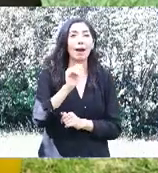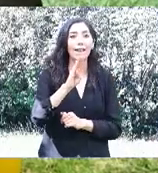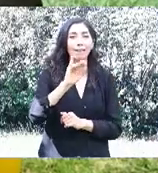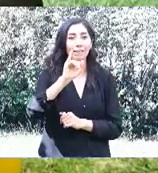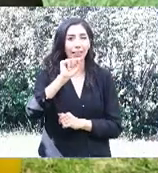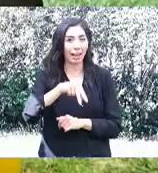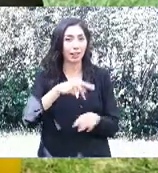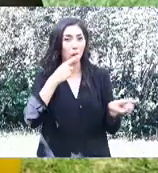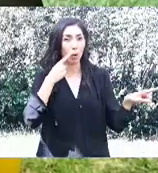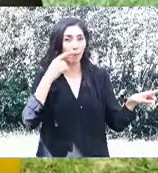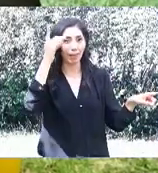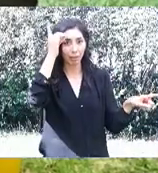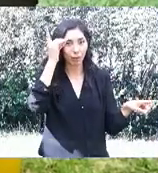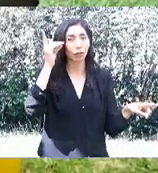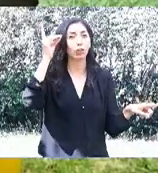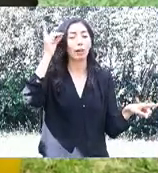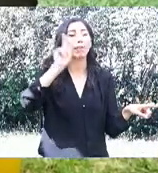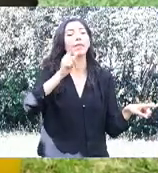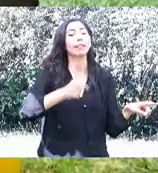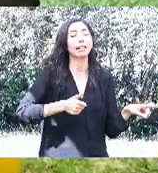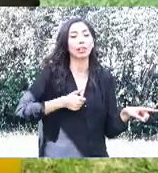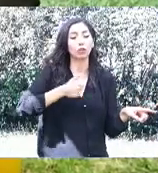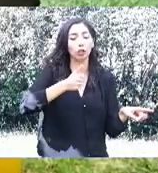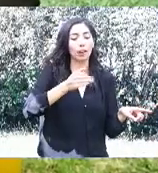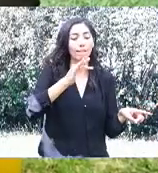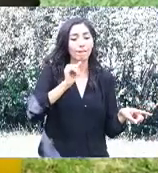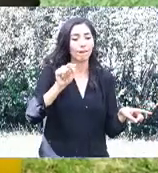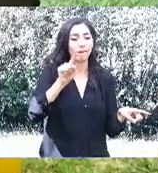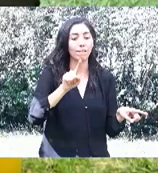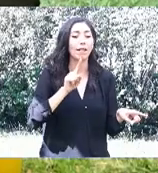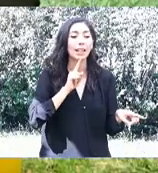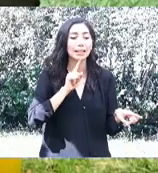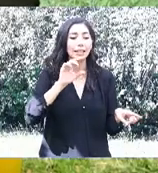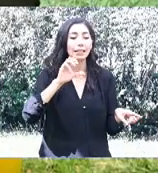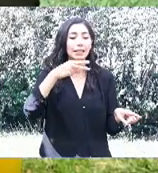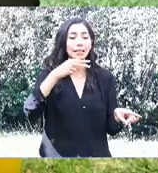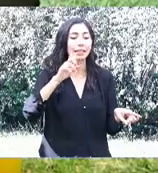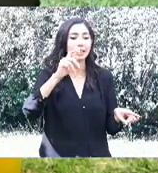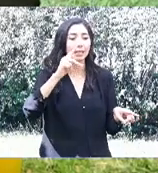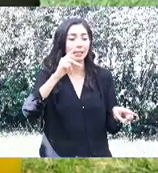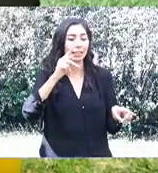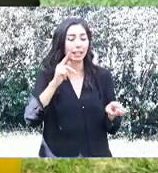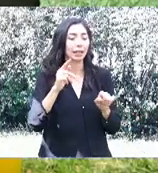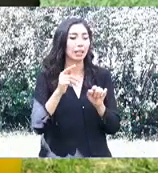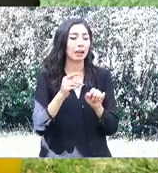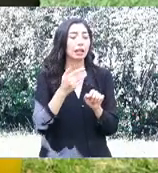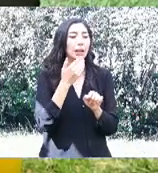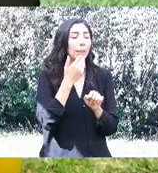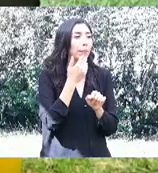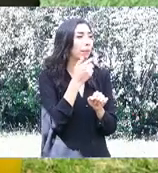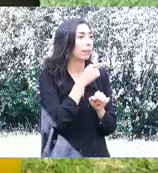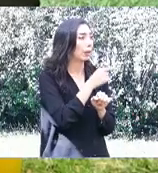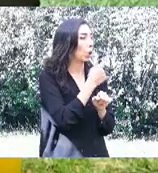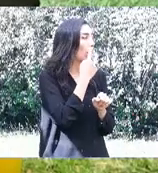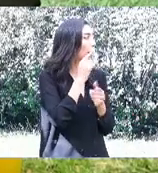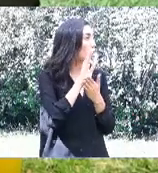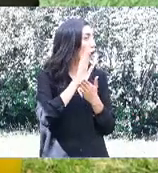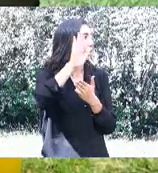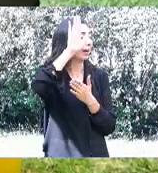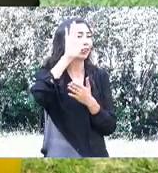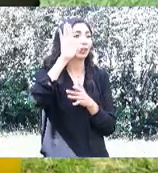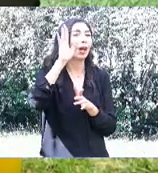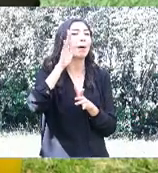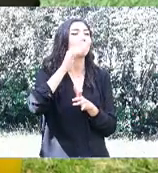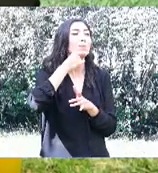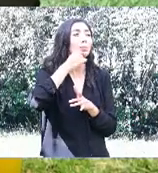es doctor es director de fast check es un medio de comunicación especializado en Fast checking es candidato a doctor Ahora